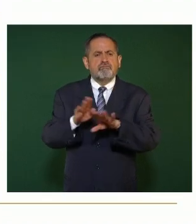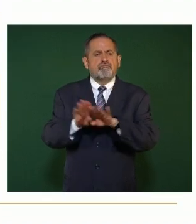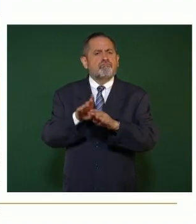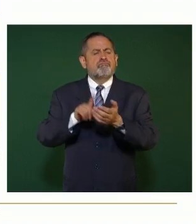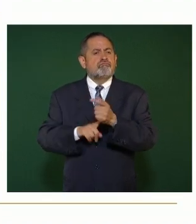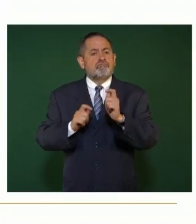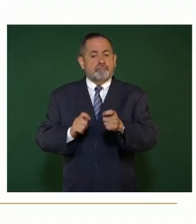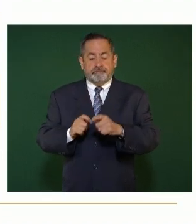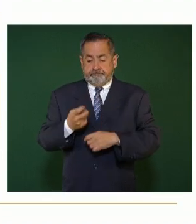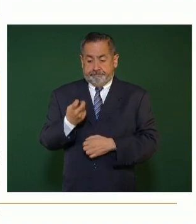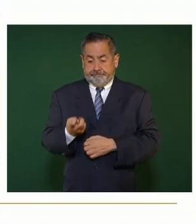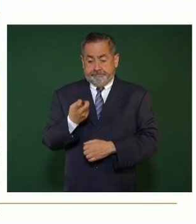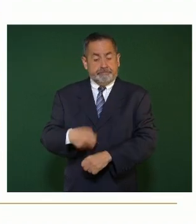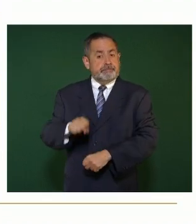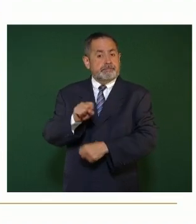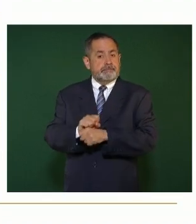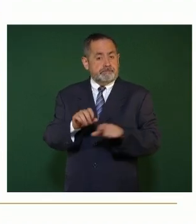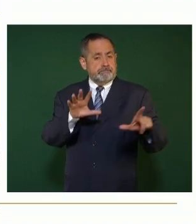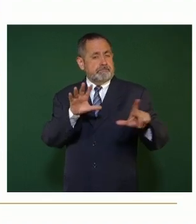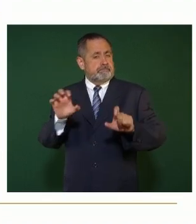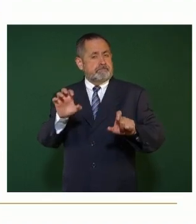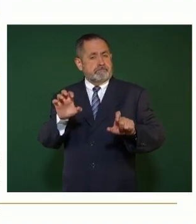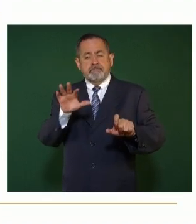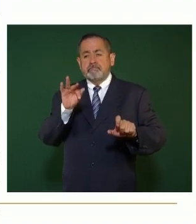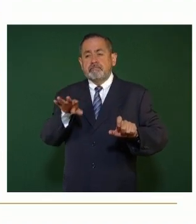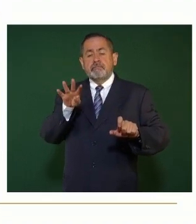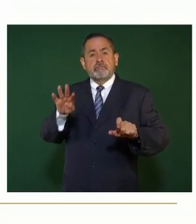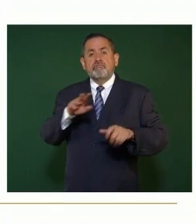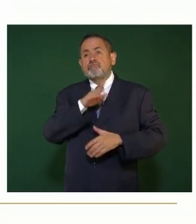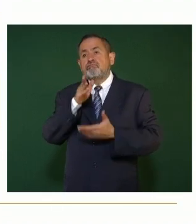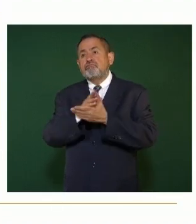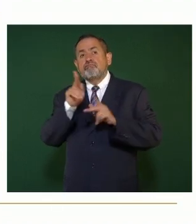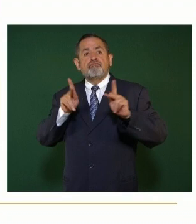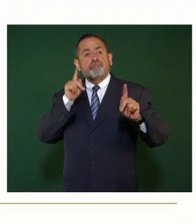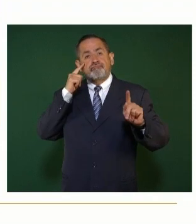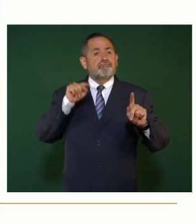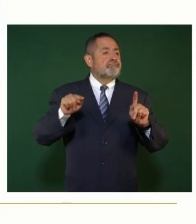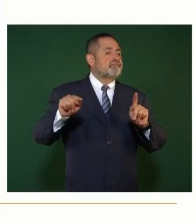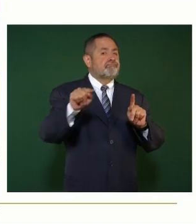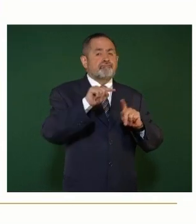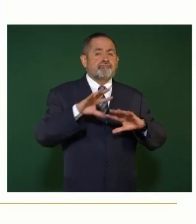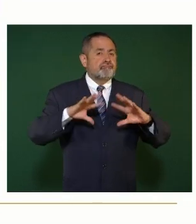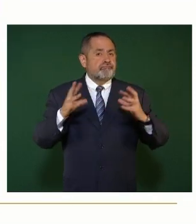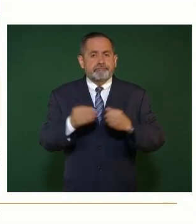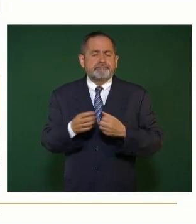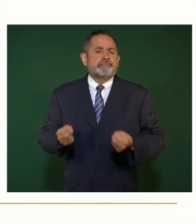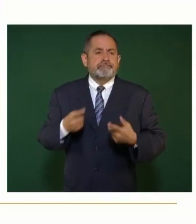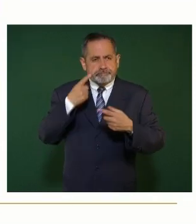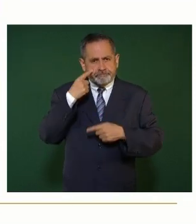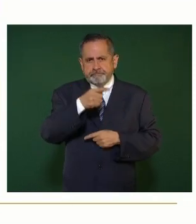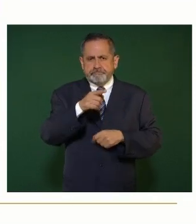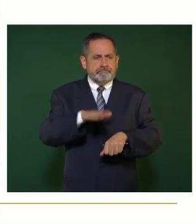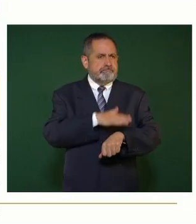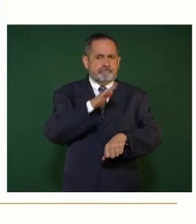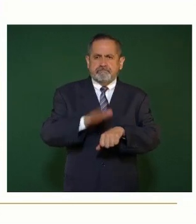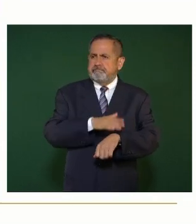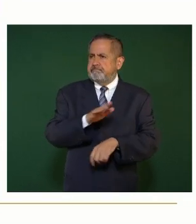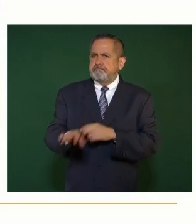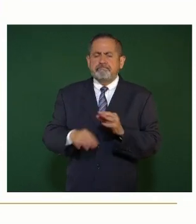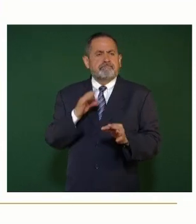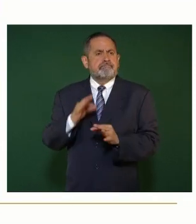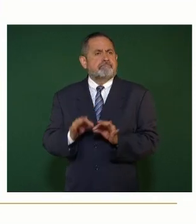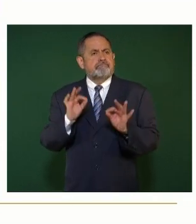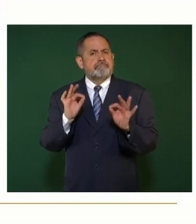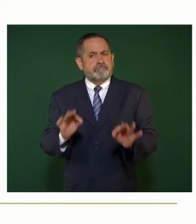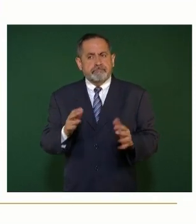Y esta semana, nuevamente, de 749 visitas y verificaciones, todas ellas resultaron correctas y, en este